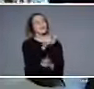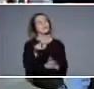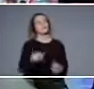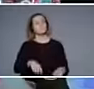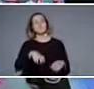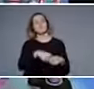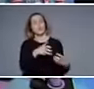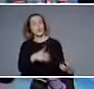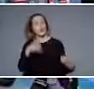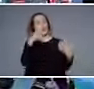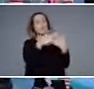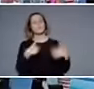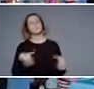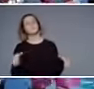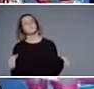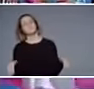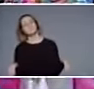pelean.